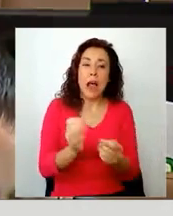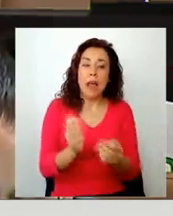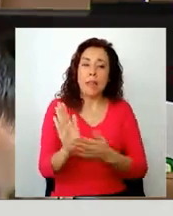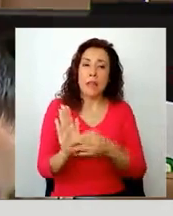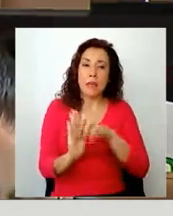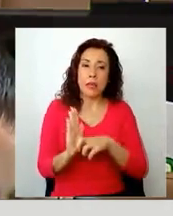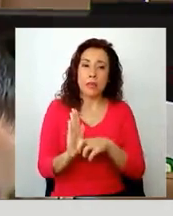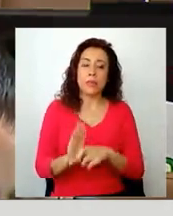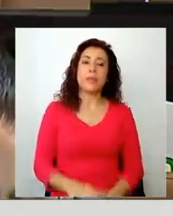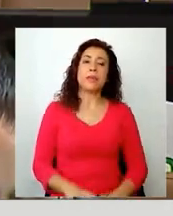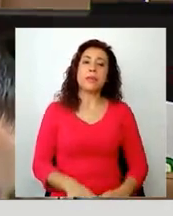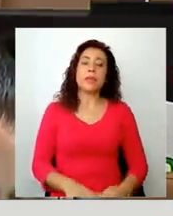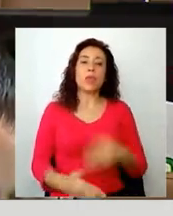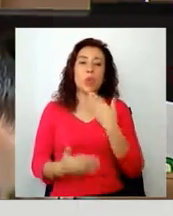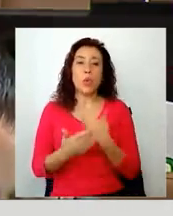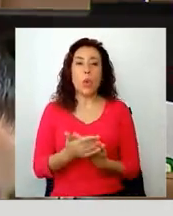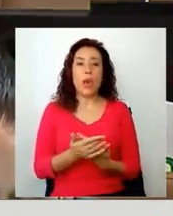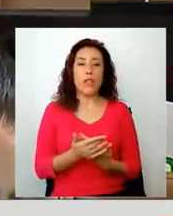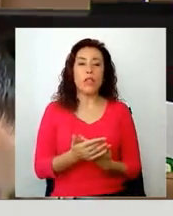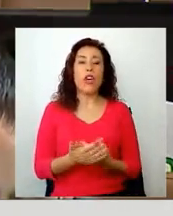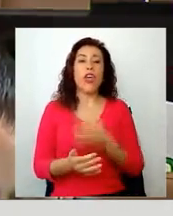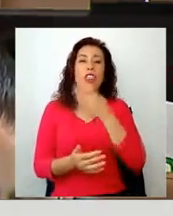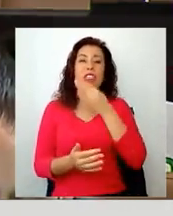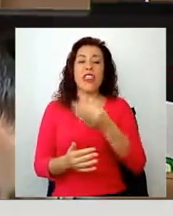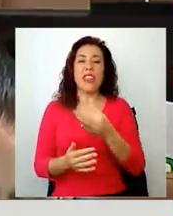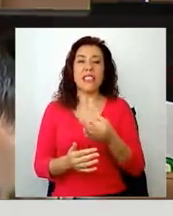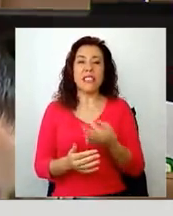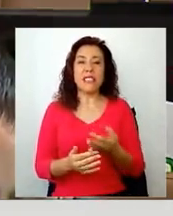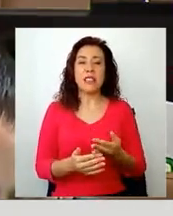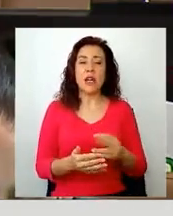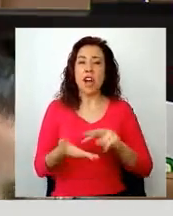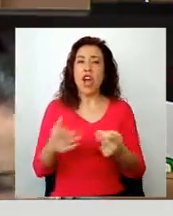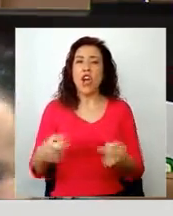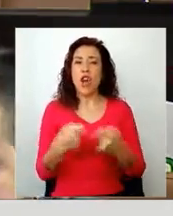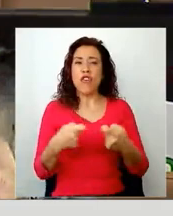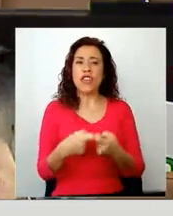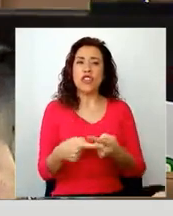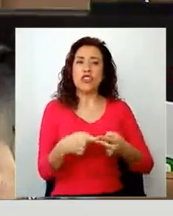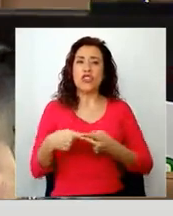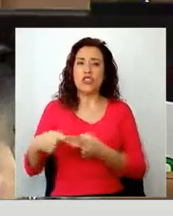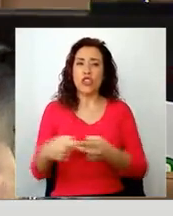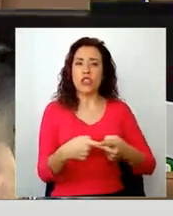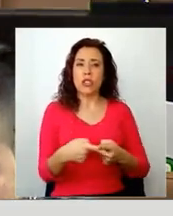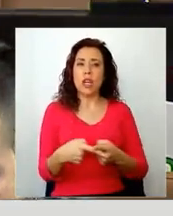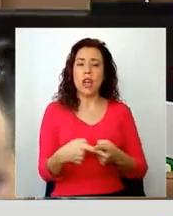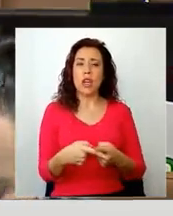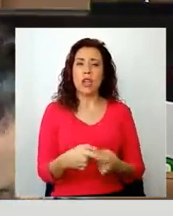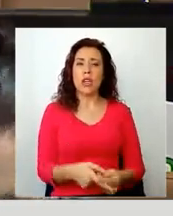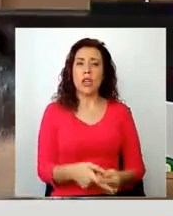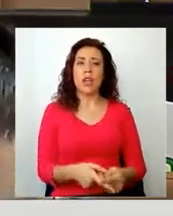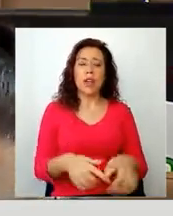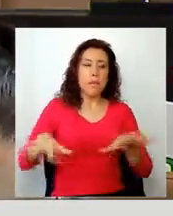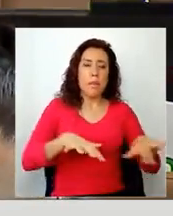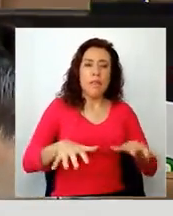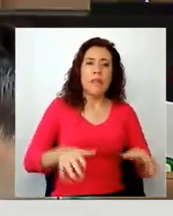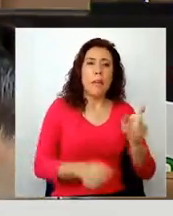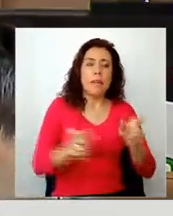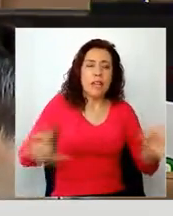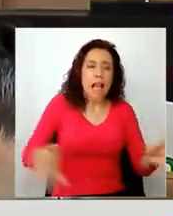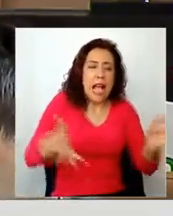acá se instalan mañosamente conflictos sociales cuando se moviliza gente en base a